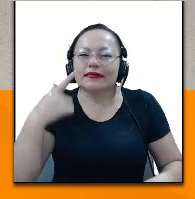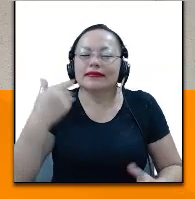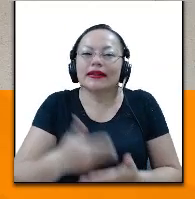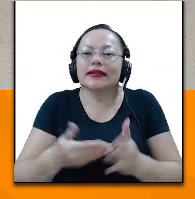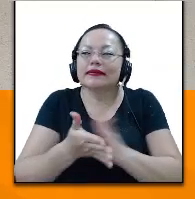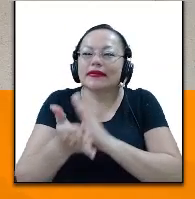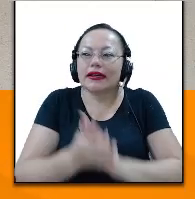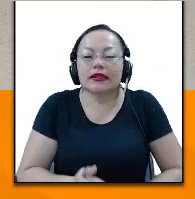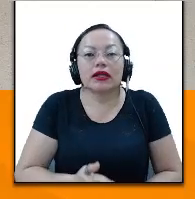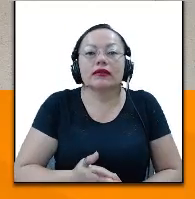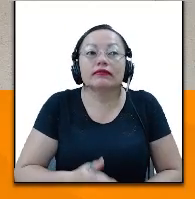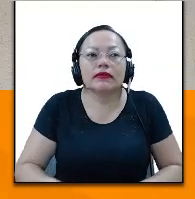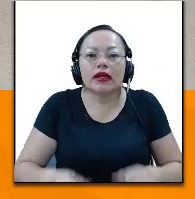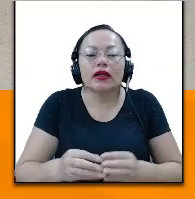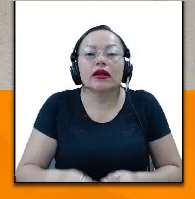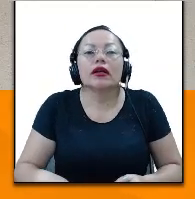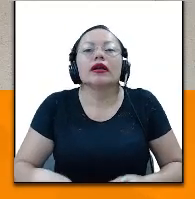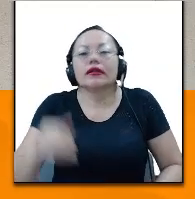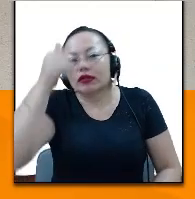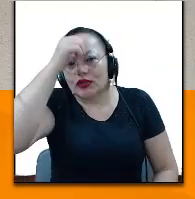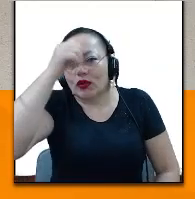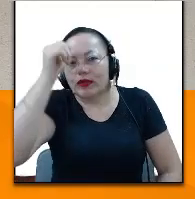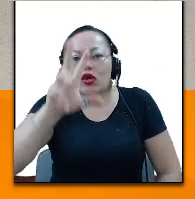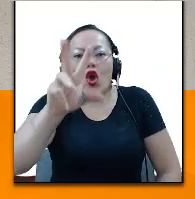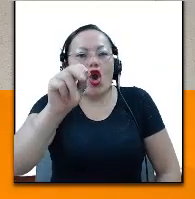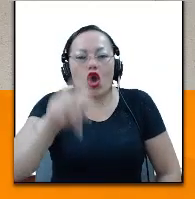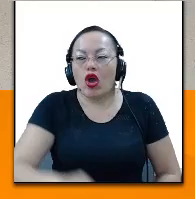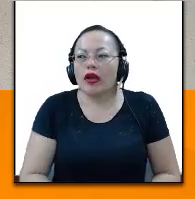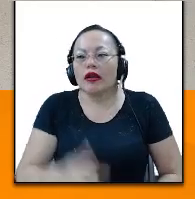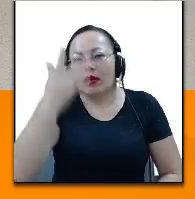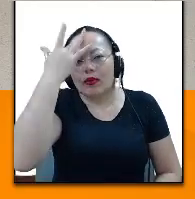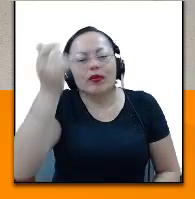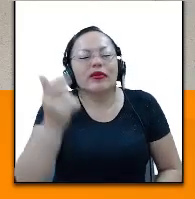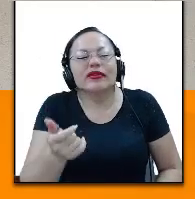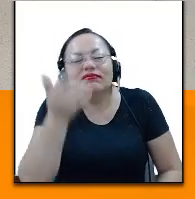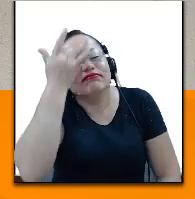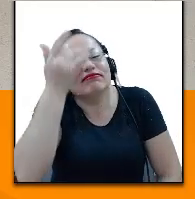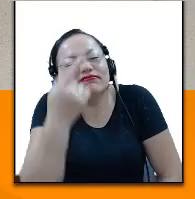no podrán realizarse el día domingo por ser